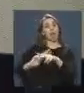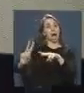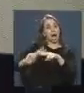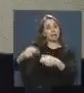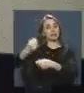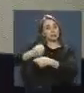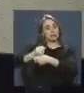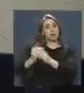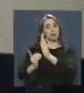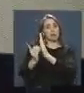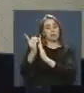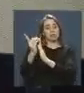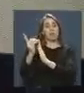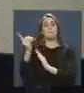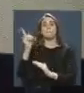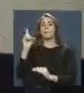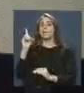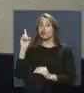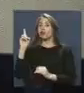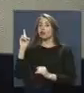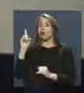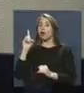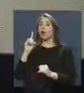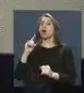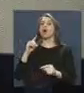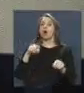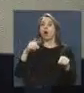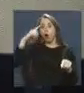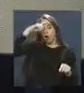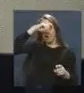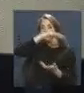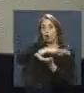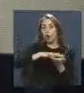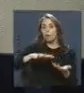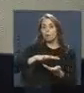de complicación que pueda atentar contra